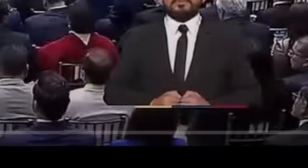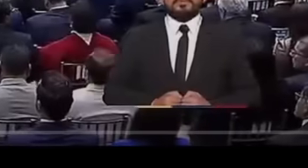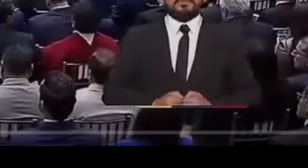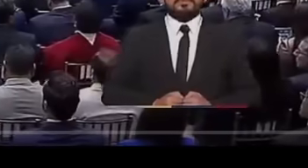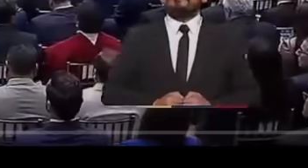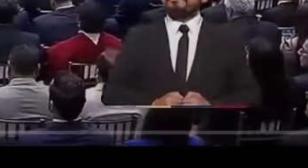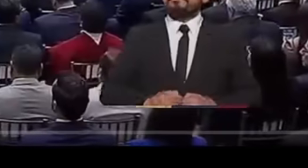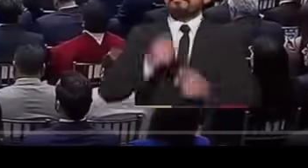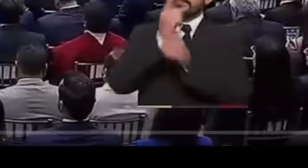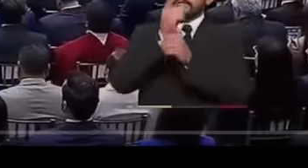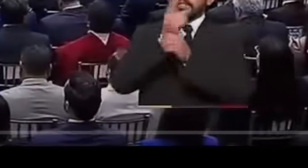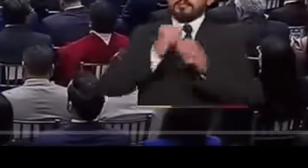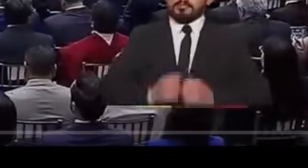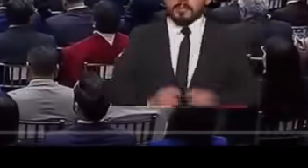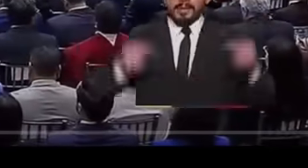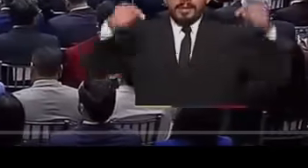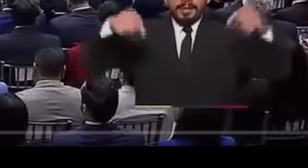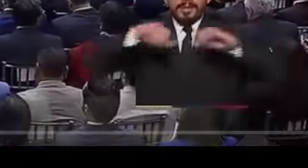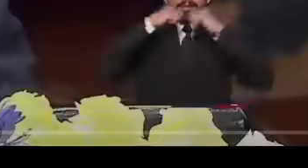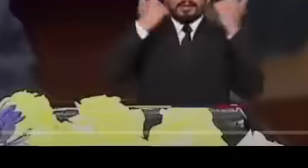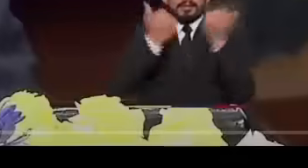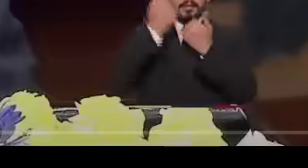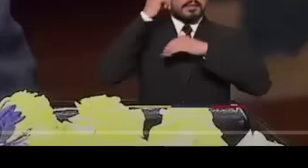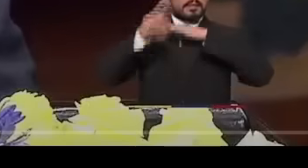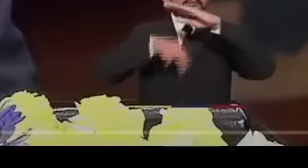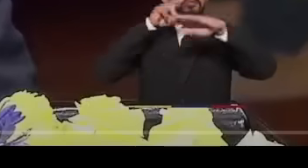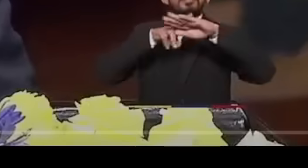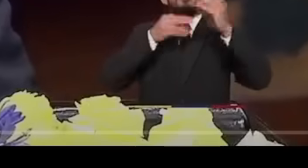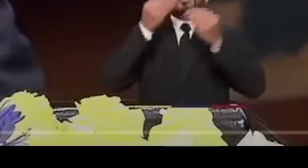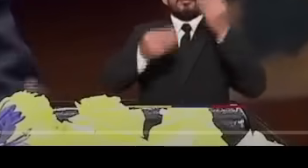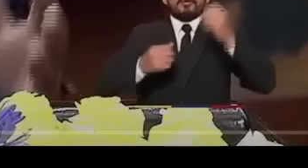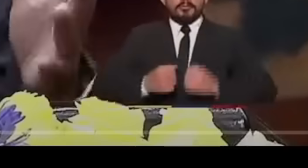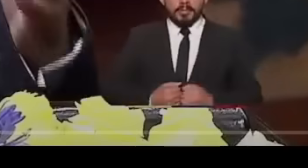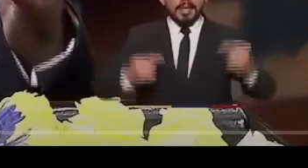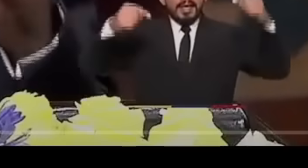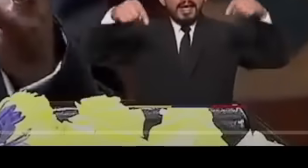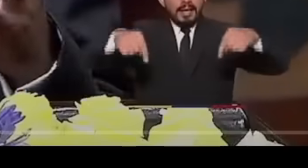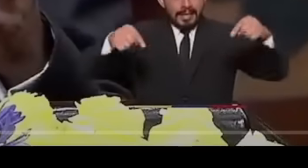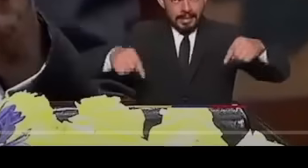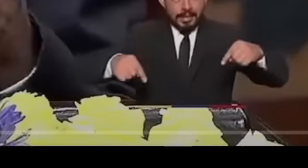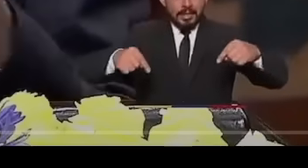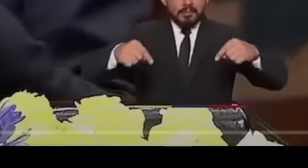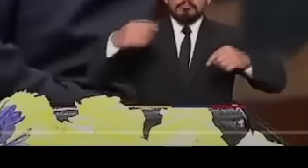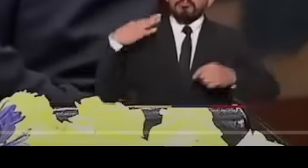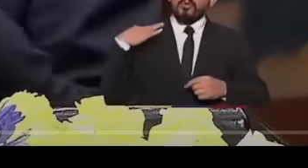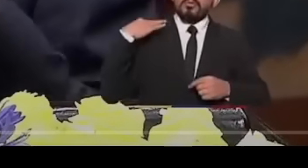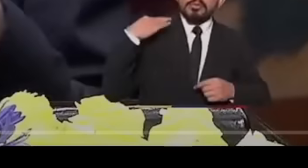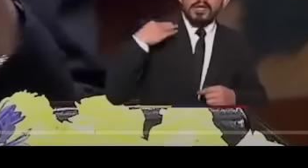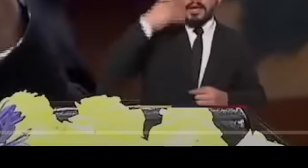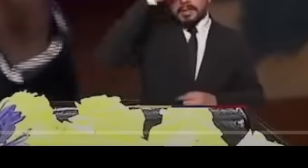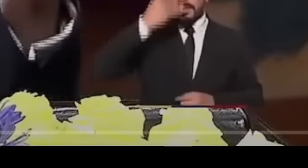Por ello, desde esta Asamblea Nacional, en donde reside la voluntad popular, en donde se